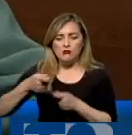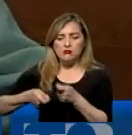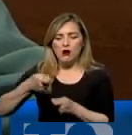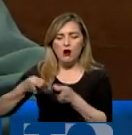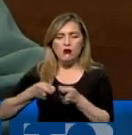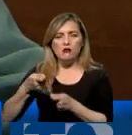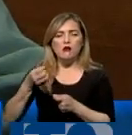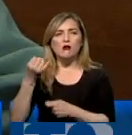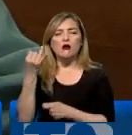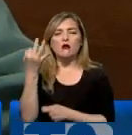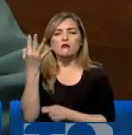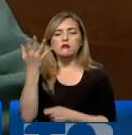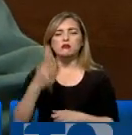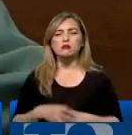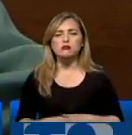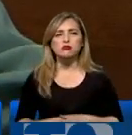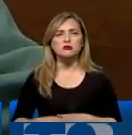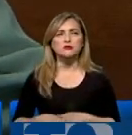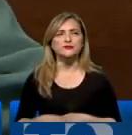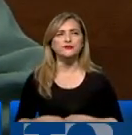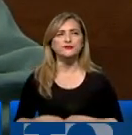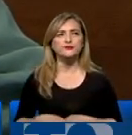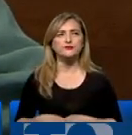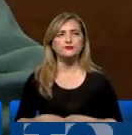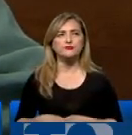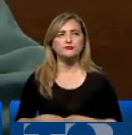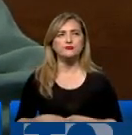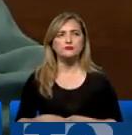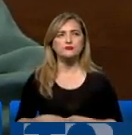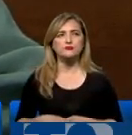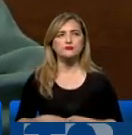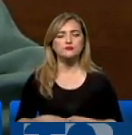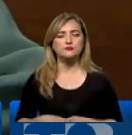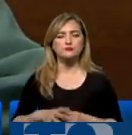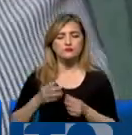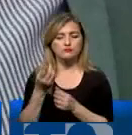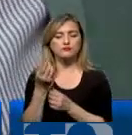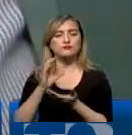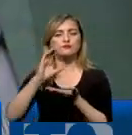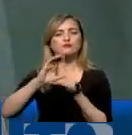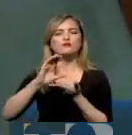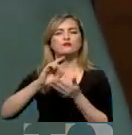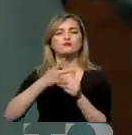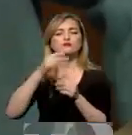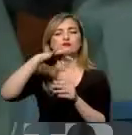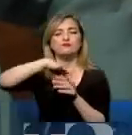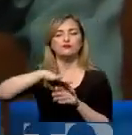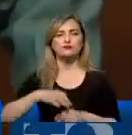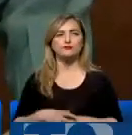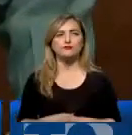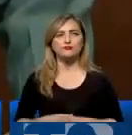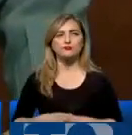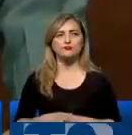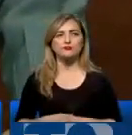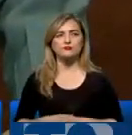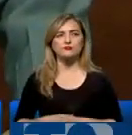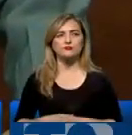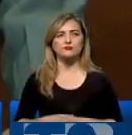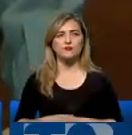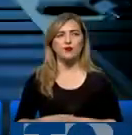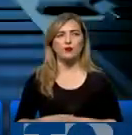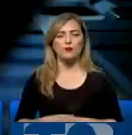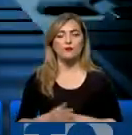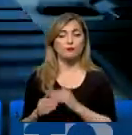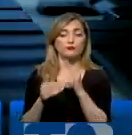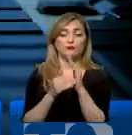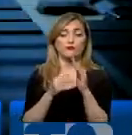está puesto en la... Y además hay un rubro para la segunda vuelta electoral. En todo caso, dijo, no nos opondremos, pero